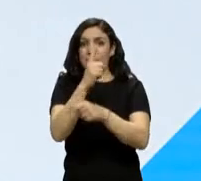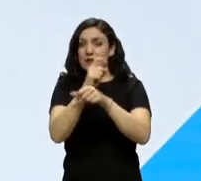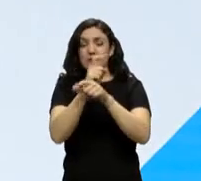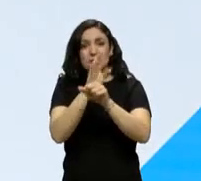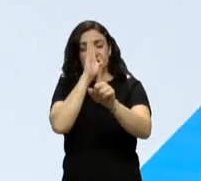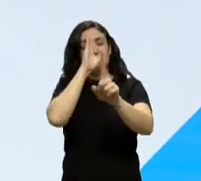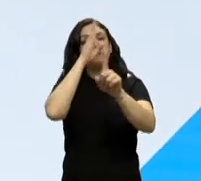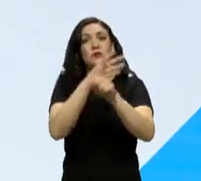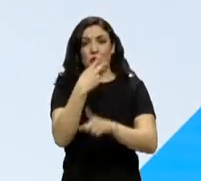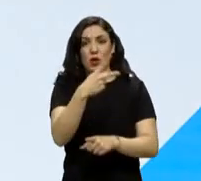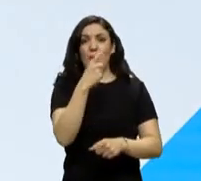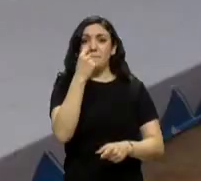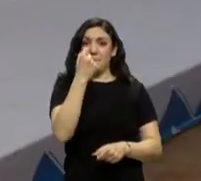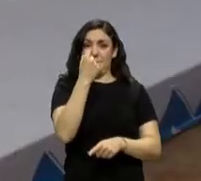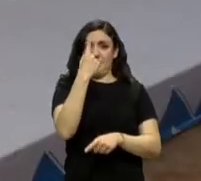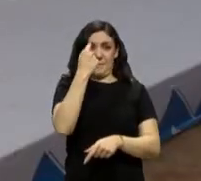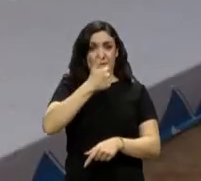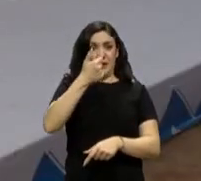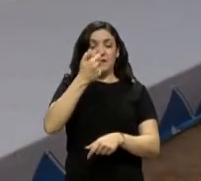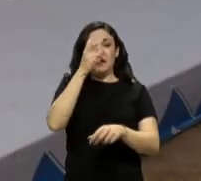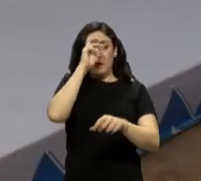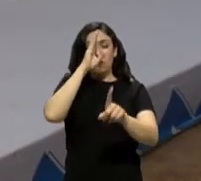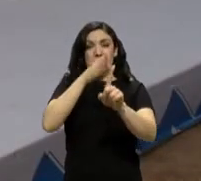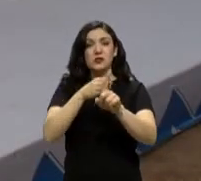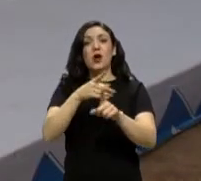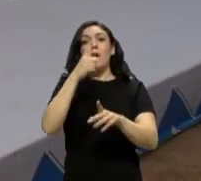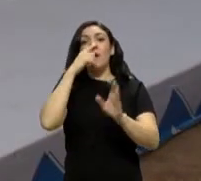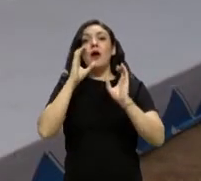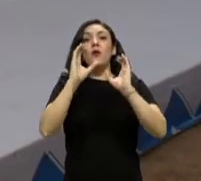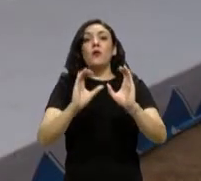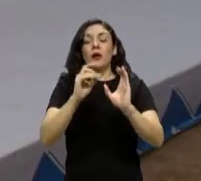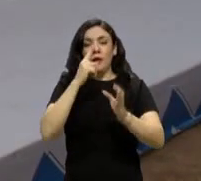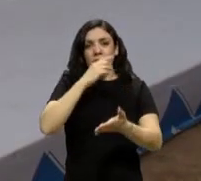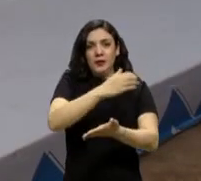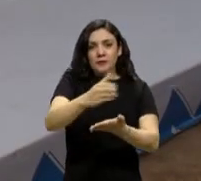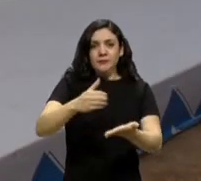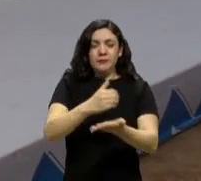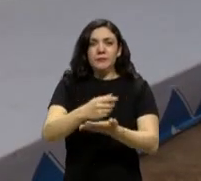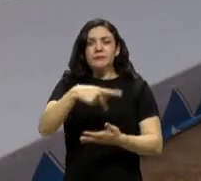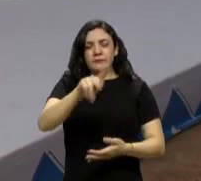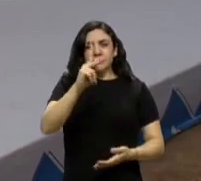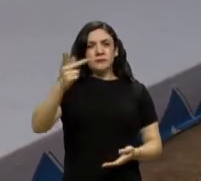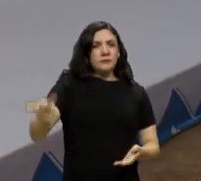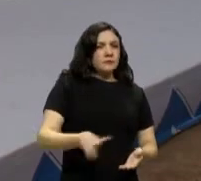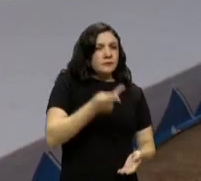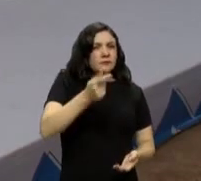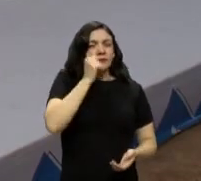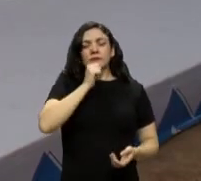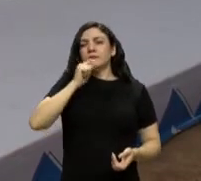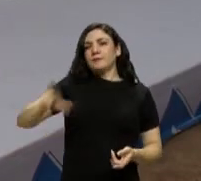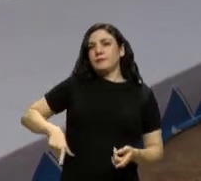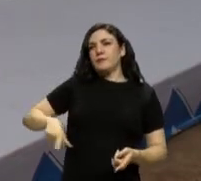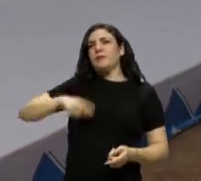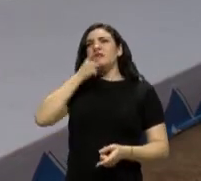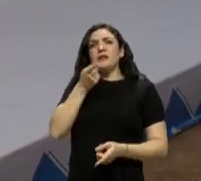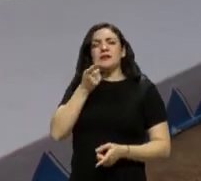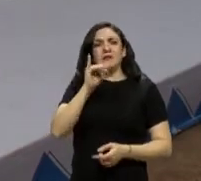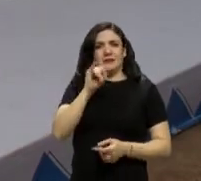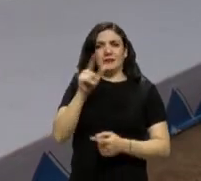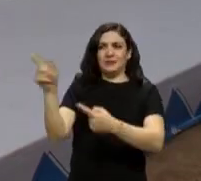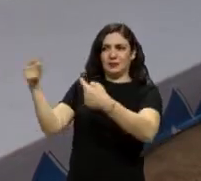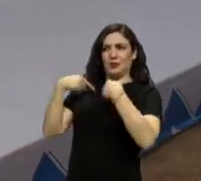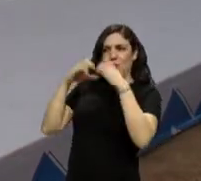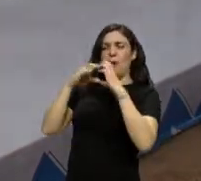mis compañeros policías su primera misión es cuidar de la ciudadanía Pero la pregunta que dice la gobernadora y quién los cuida a ellos